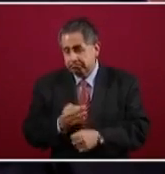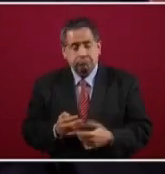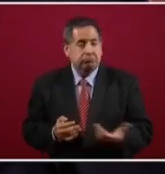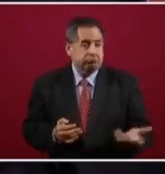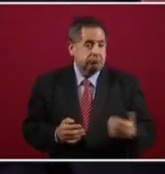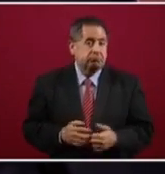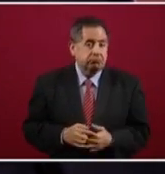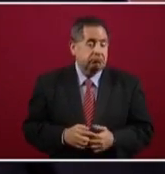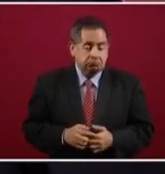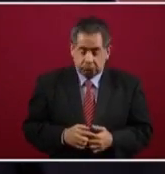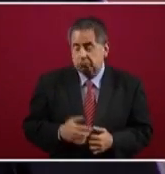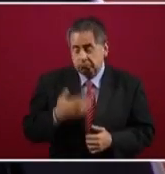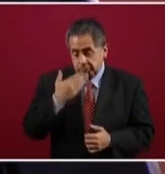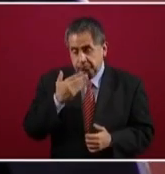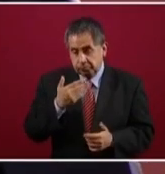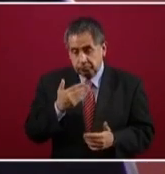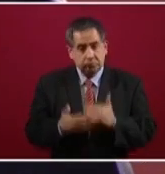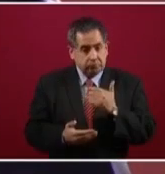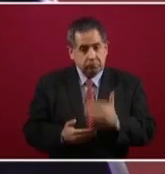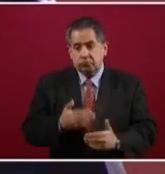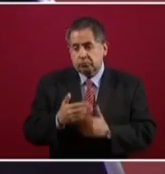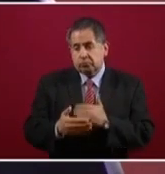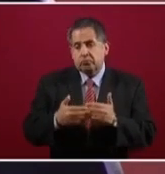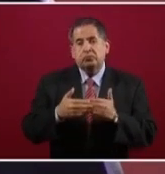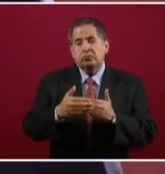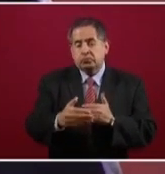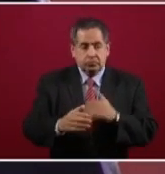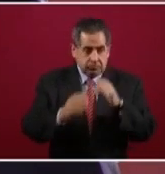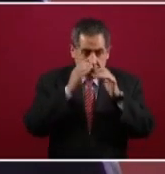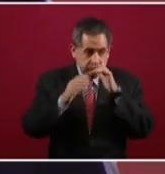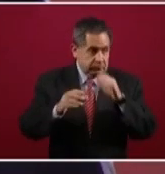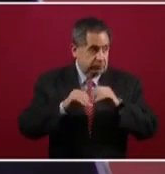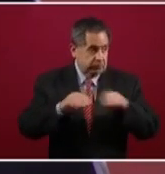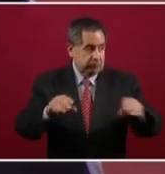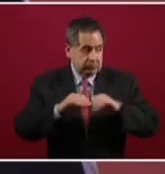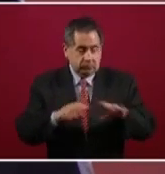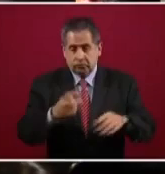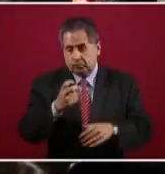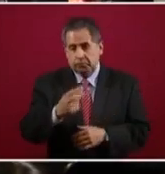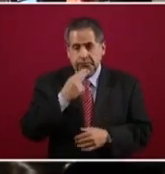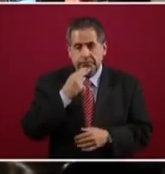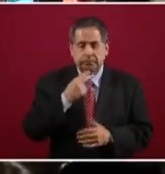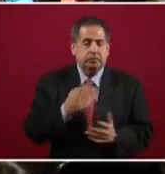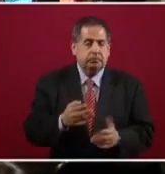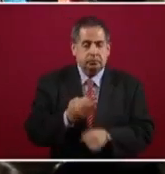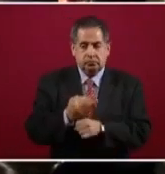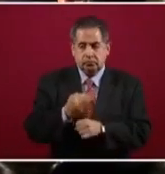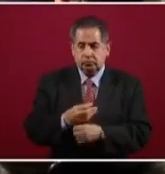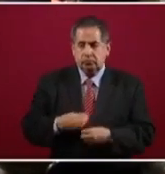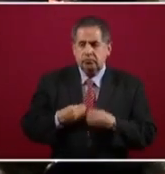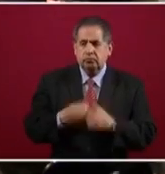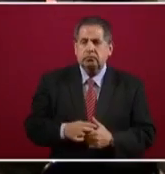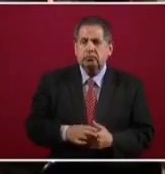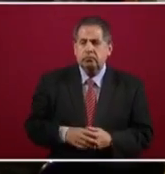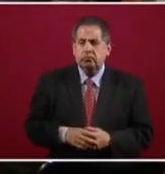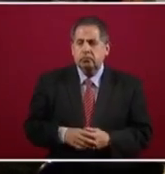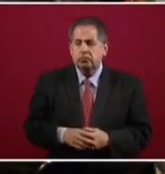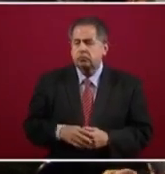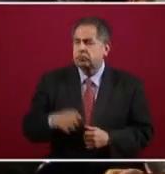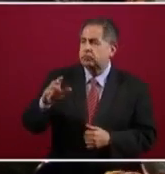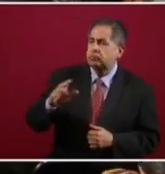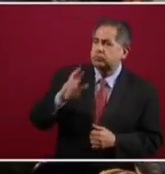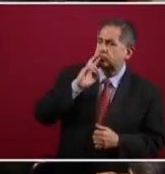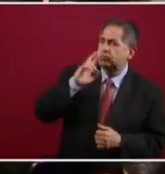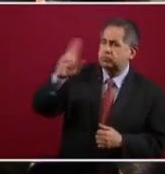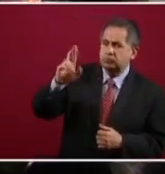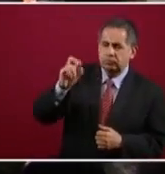Fue un avance en la comunicación, todo esto que estamos viviendo. ¿Le va a dar una respuesta a esta oficina de